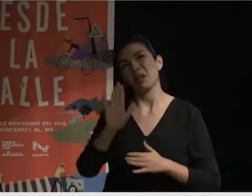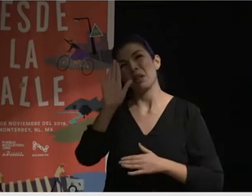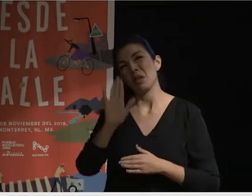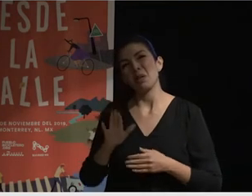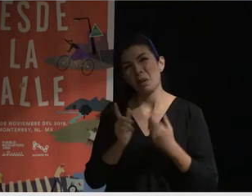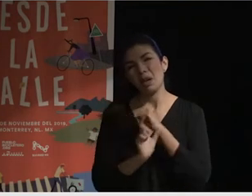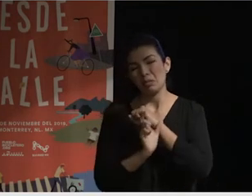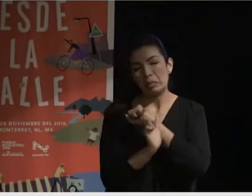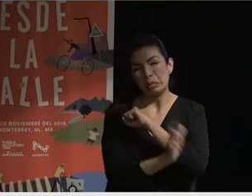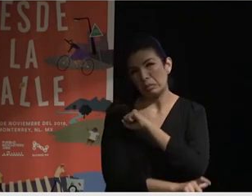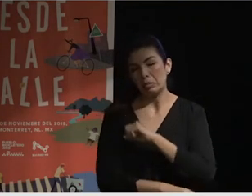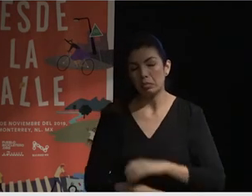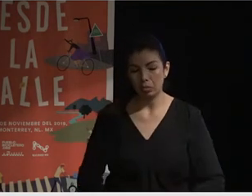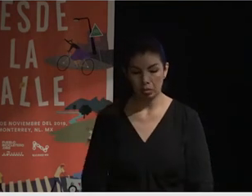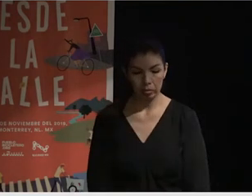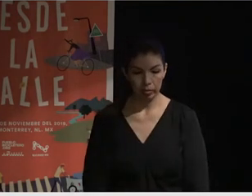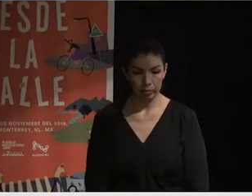más finos.